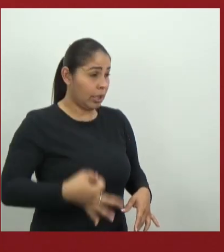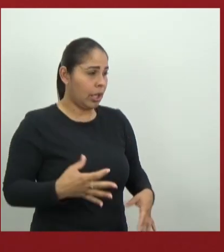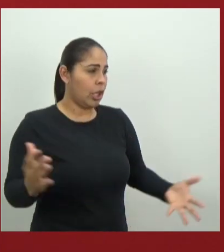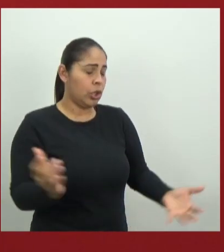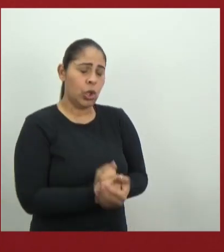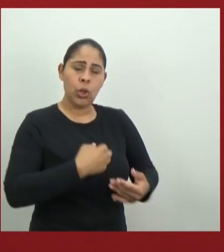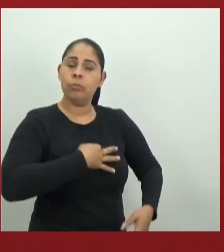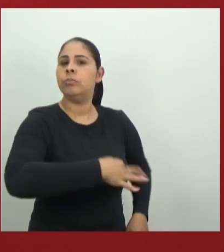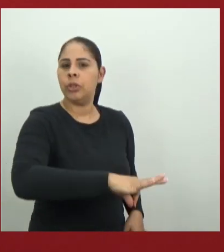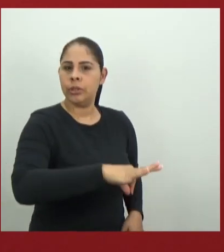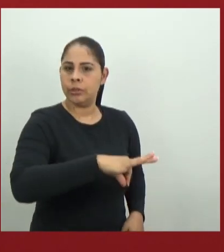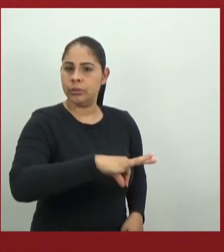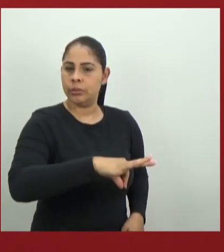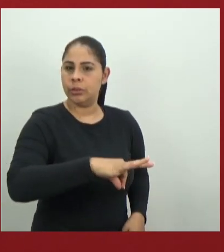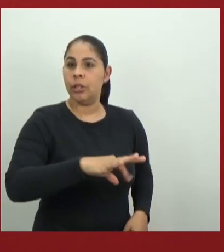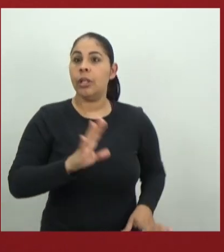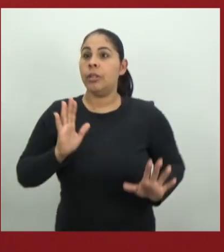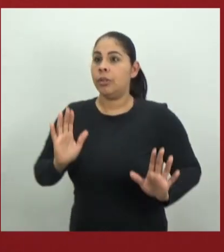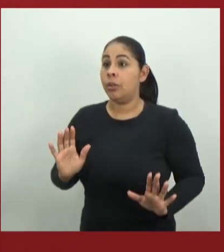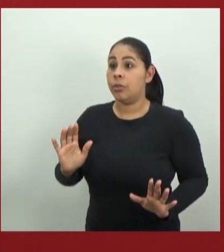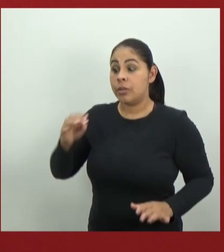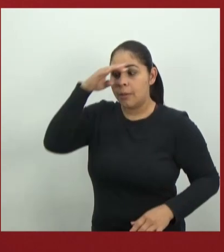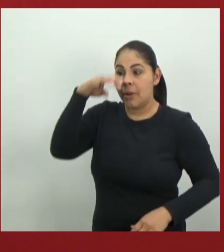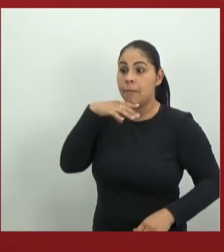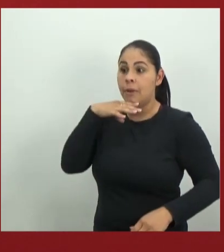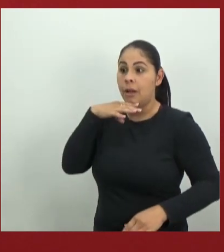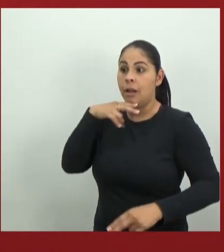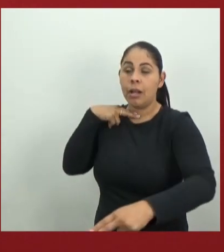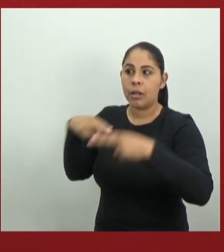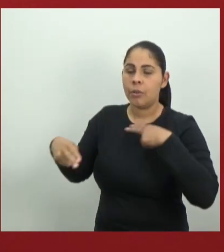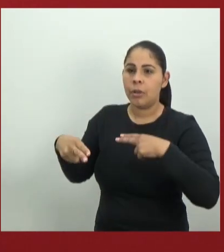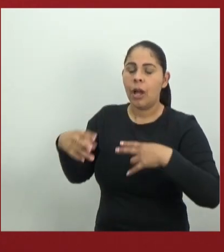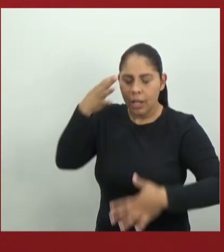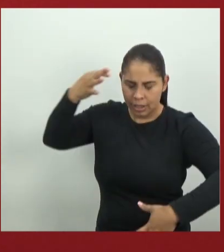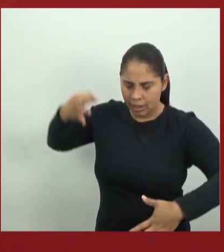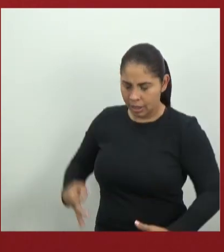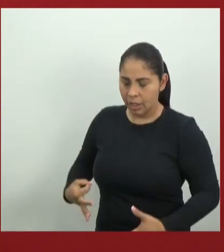el padre del muchacho clamó y dijo, creo, ayuda mi incredulidad.